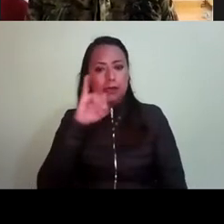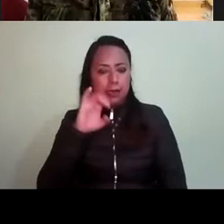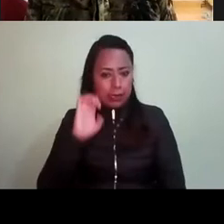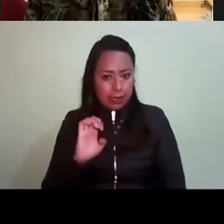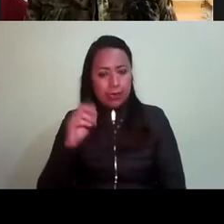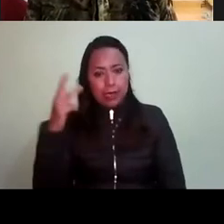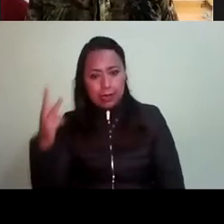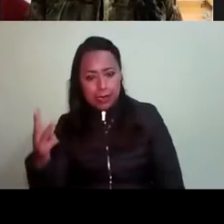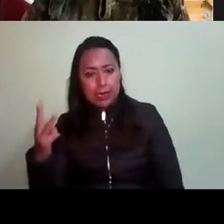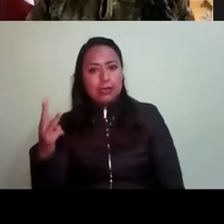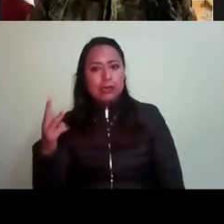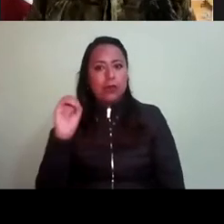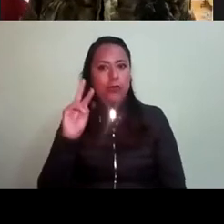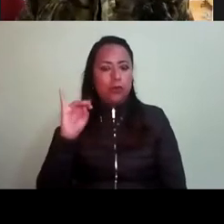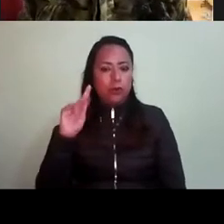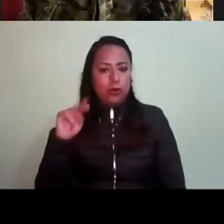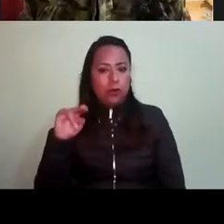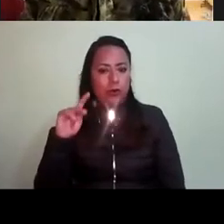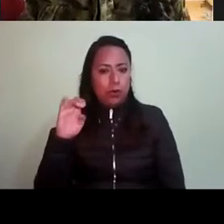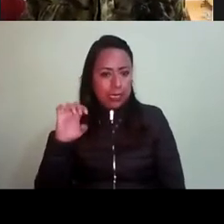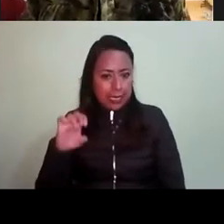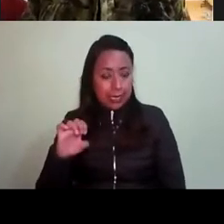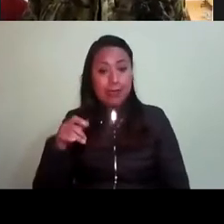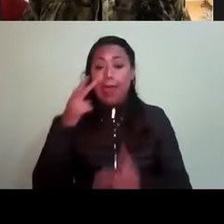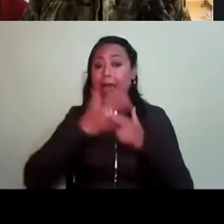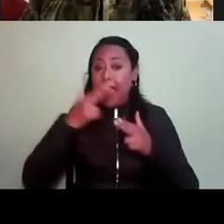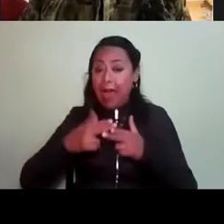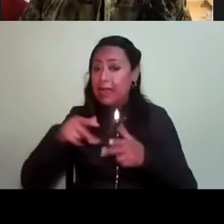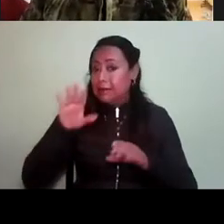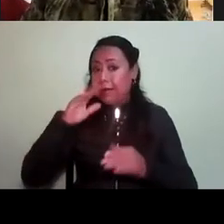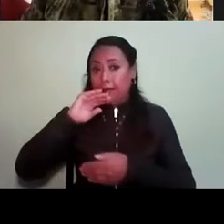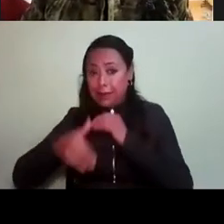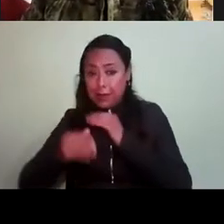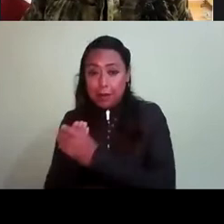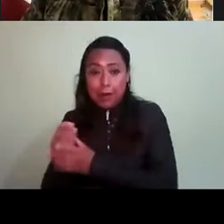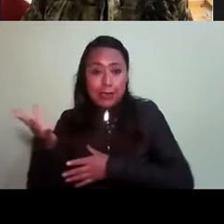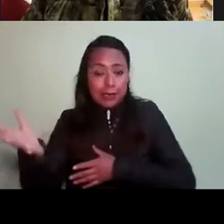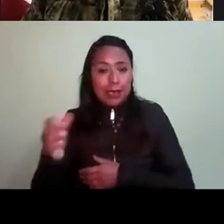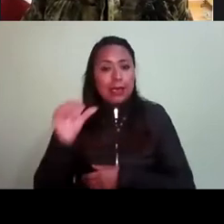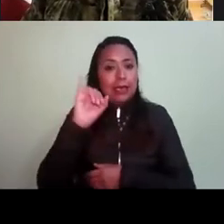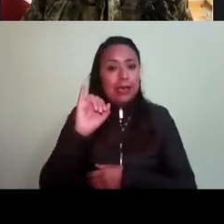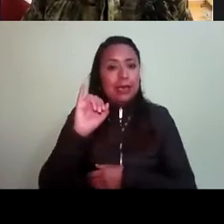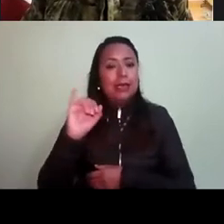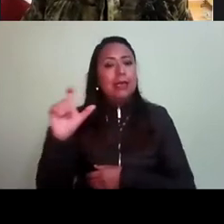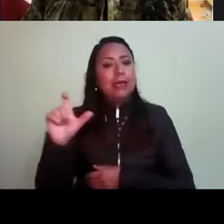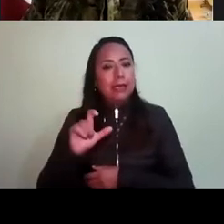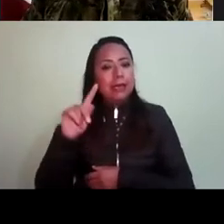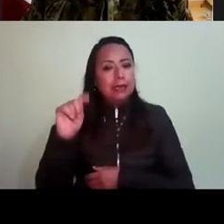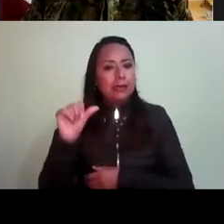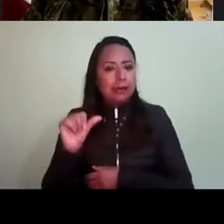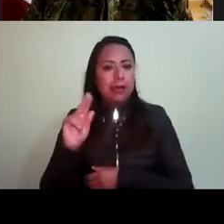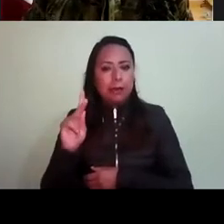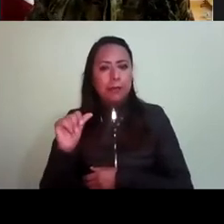Oriente hasta la salida a Ixtapaluca, está con